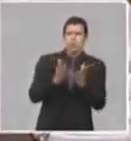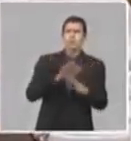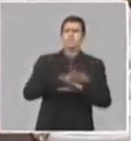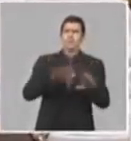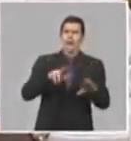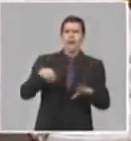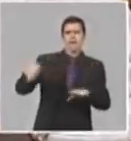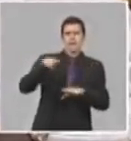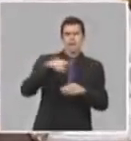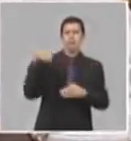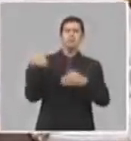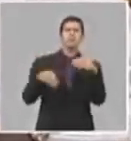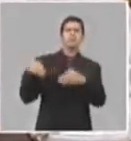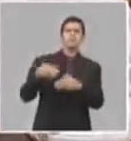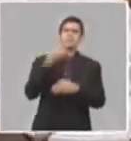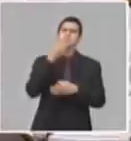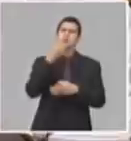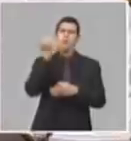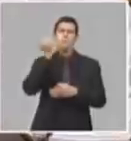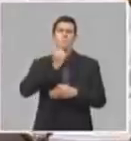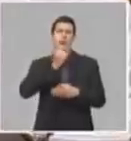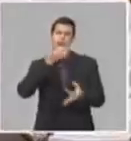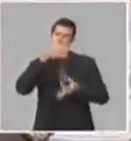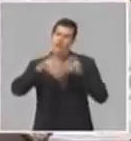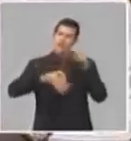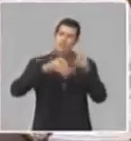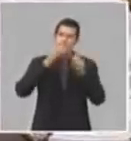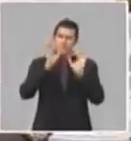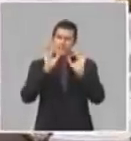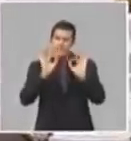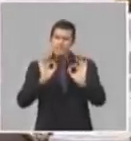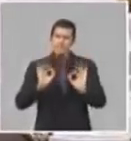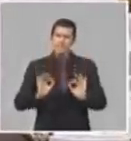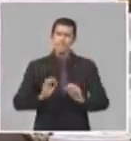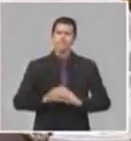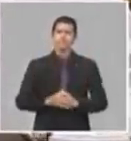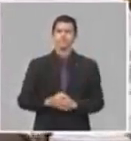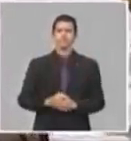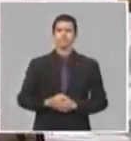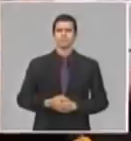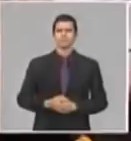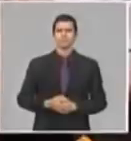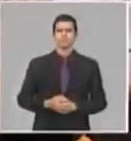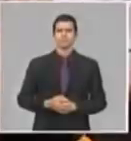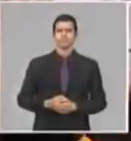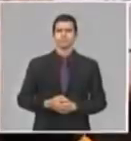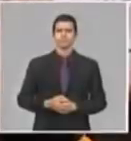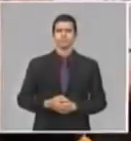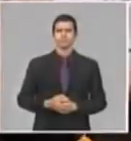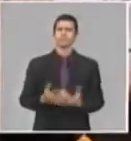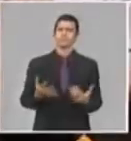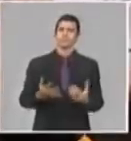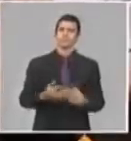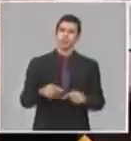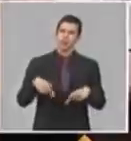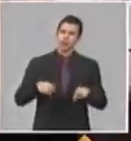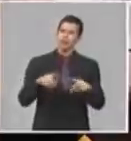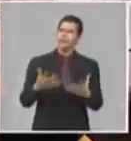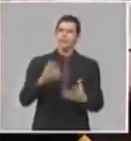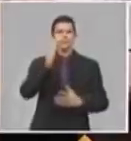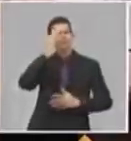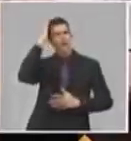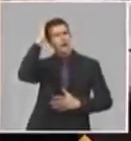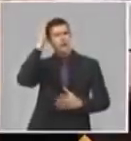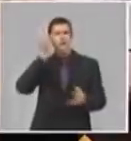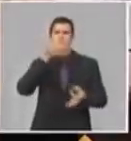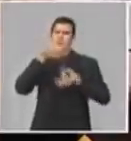ampliarán el contenido de las medidas que están en la estrategia. Correcto. Entonces, escuchemos las palabras del presidente